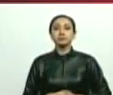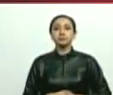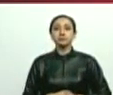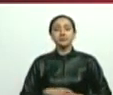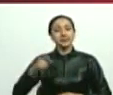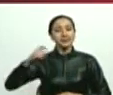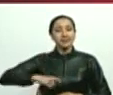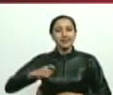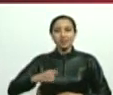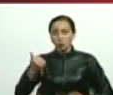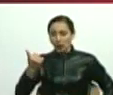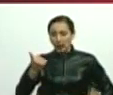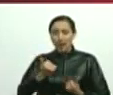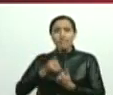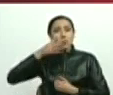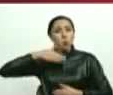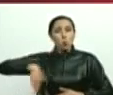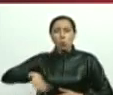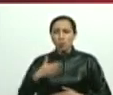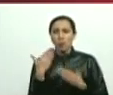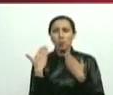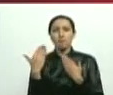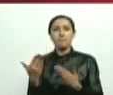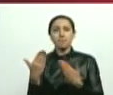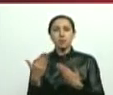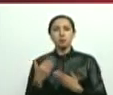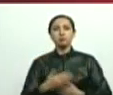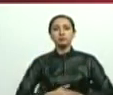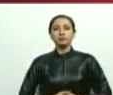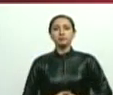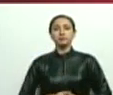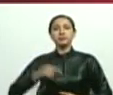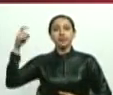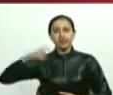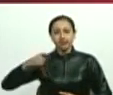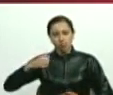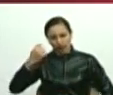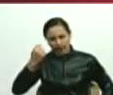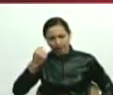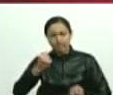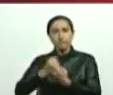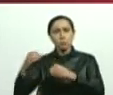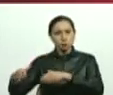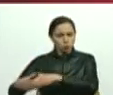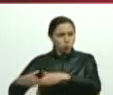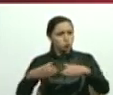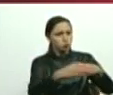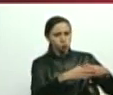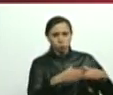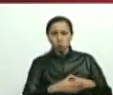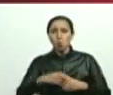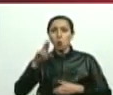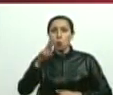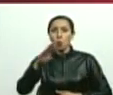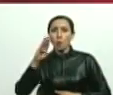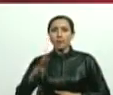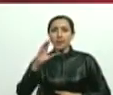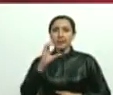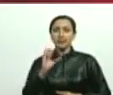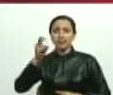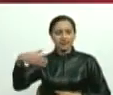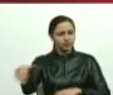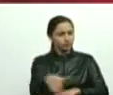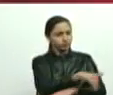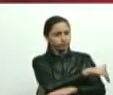Necesito el apoyo del pueblo y lo pido. Necesito el apoyo de las bases y lo pido, de las VC, de las calles, de